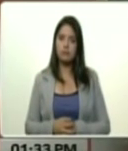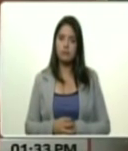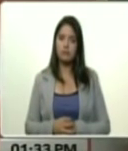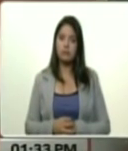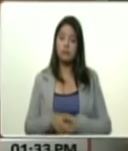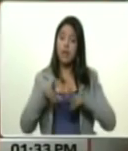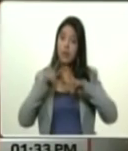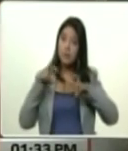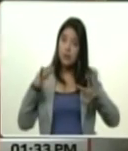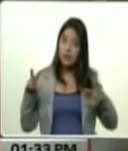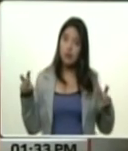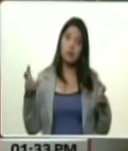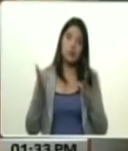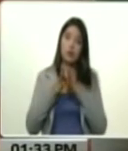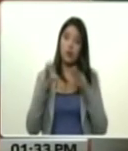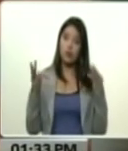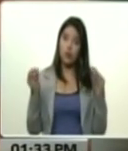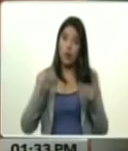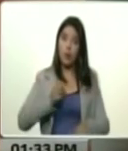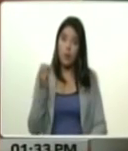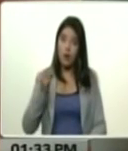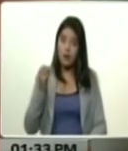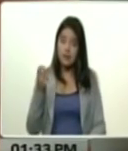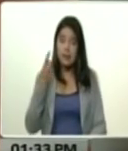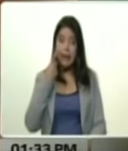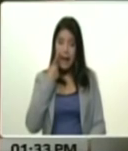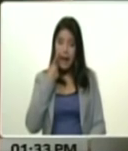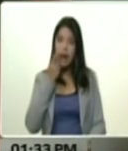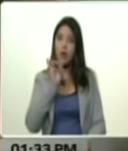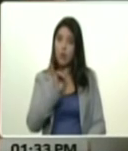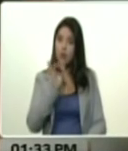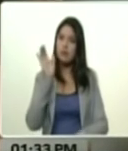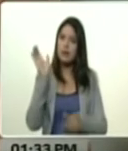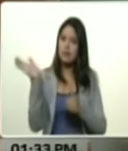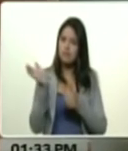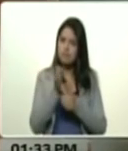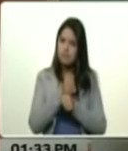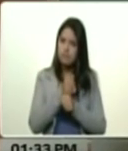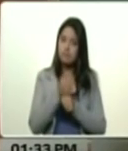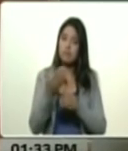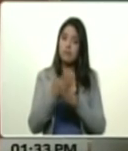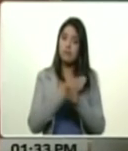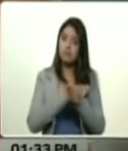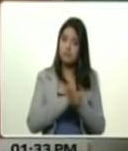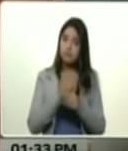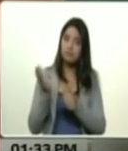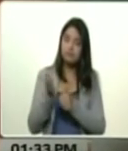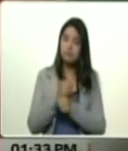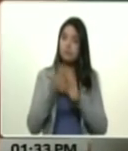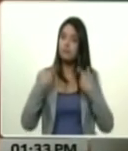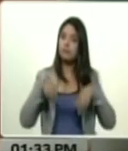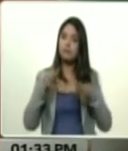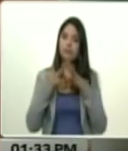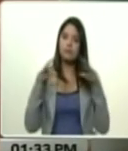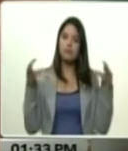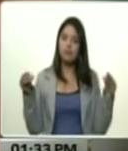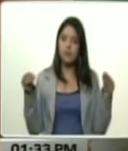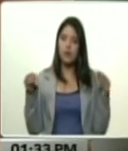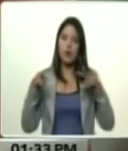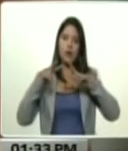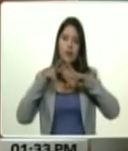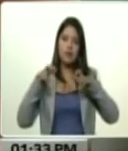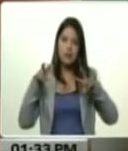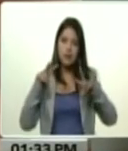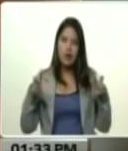la investigación criminal investigada, ha sido identificada plenamente, y todos los cuerpos de inteligencia,